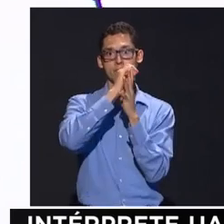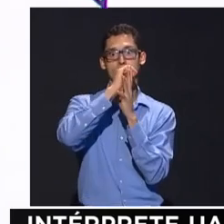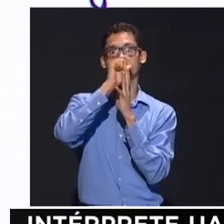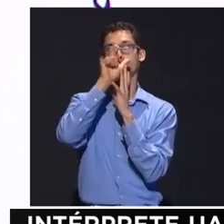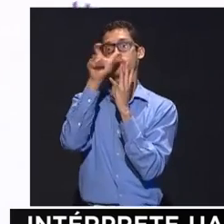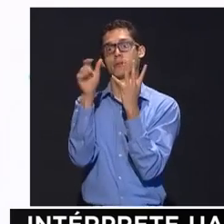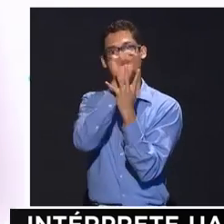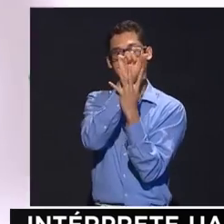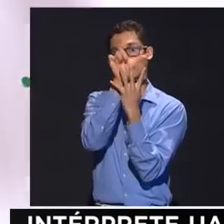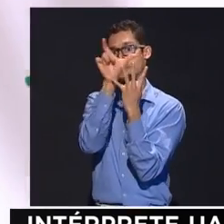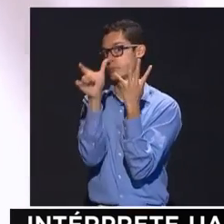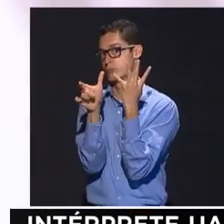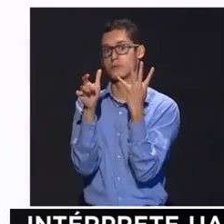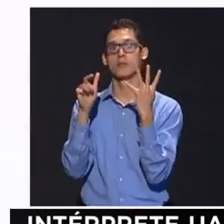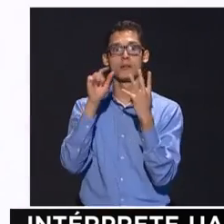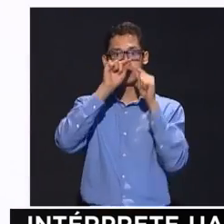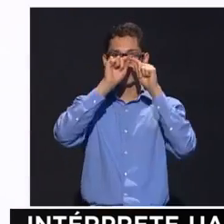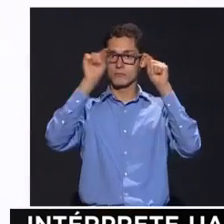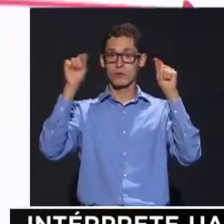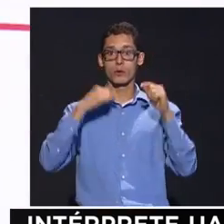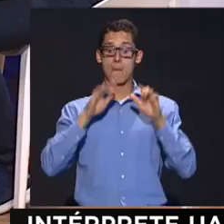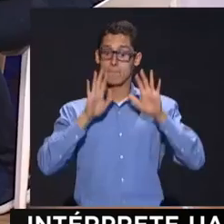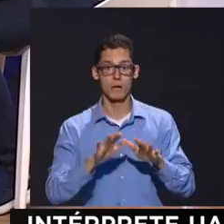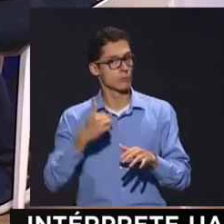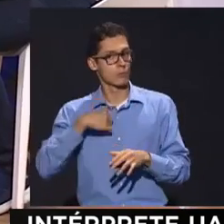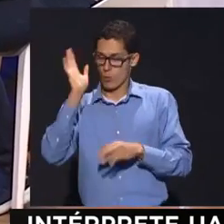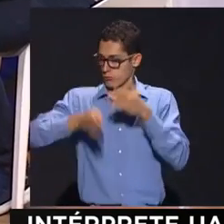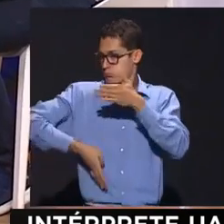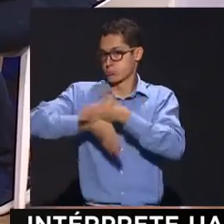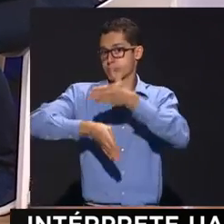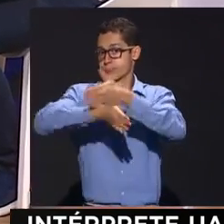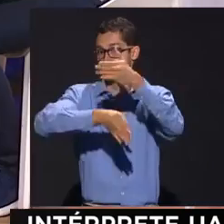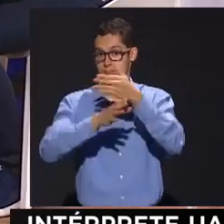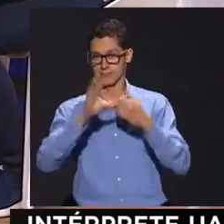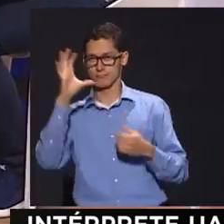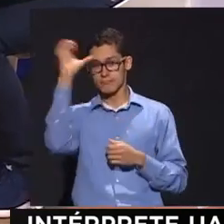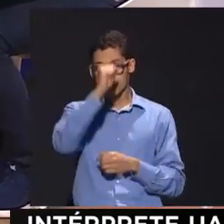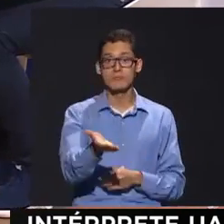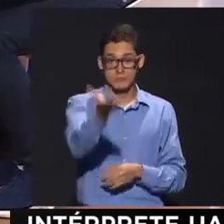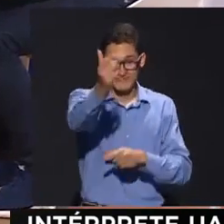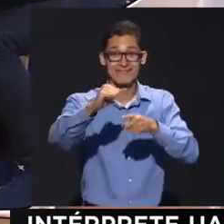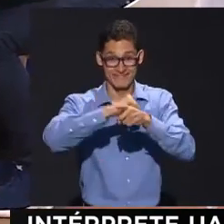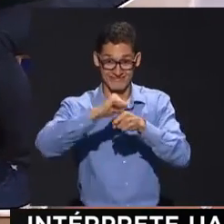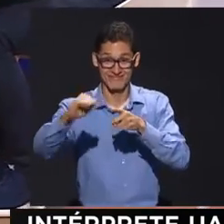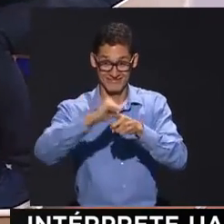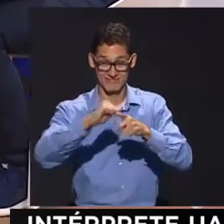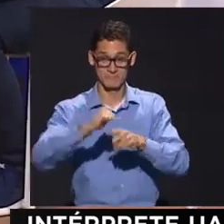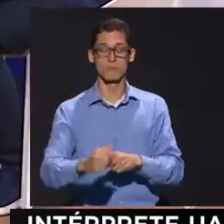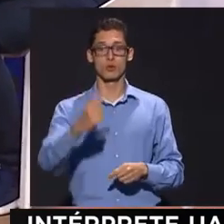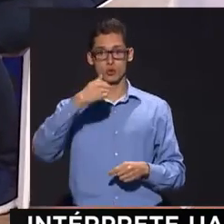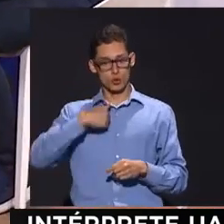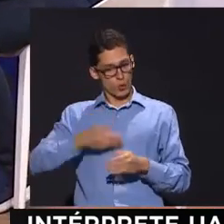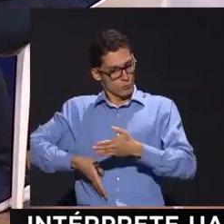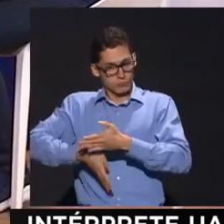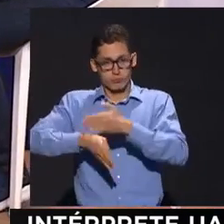está largo está sin parar el sonido durante las 4 no estamos de acuerdo para que en la casa también lo hagamos ahora yo duro largo